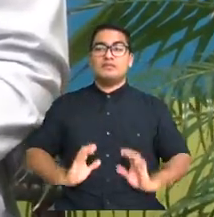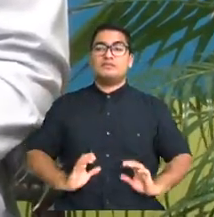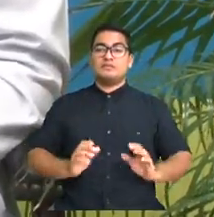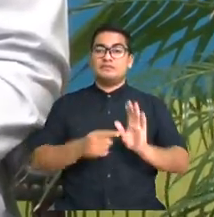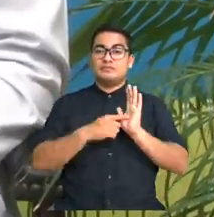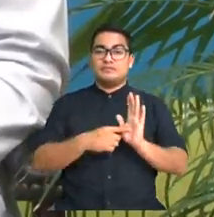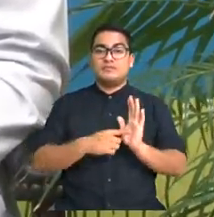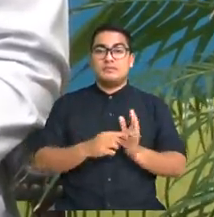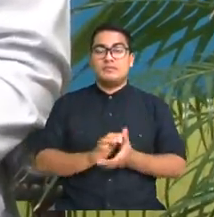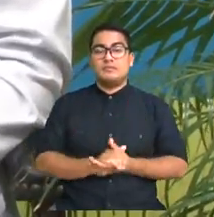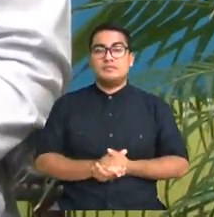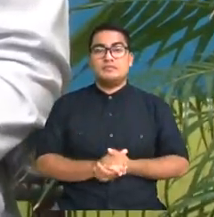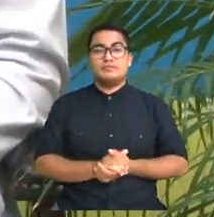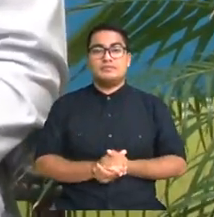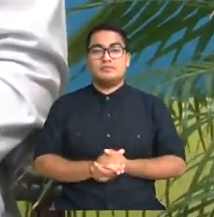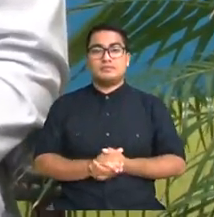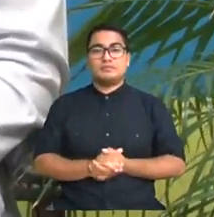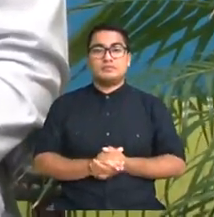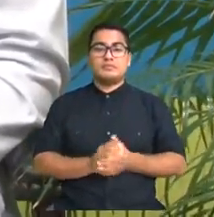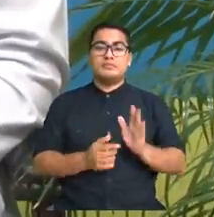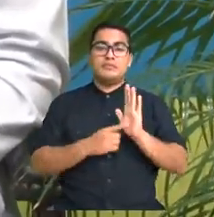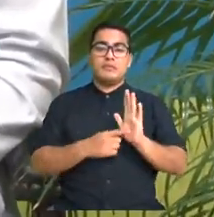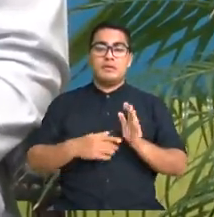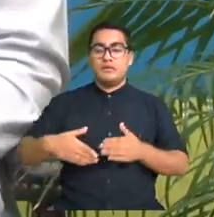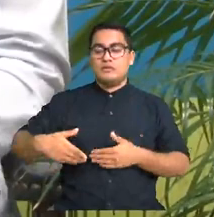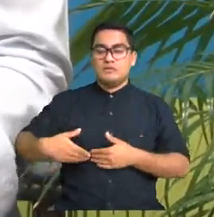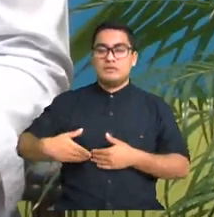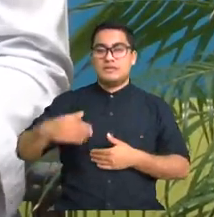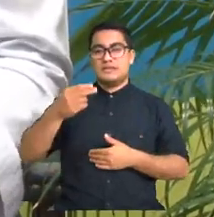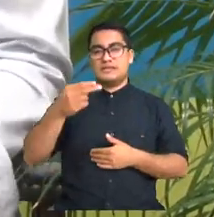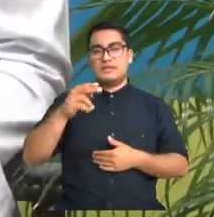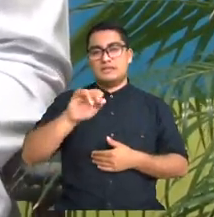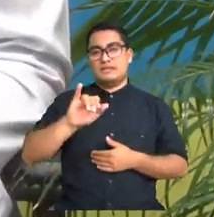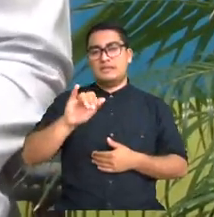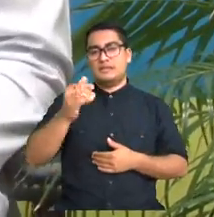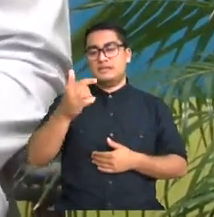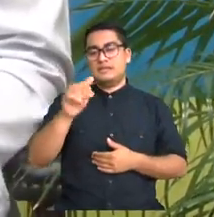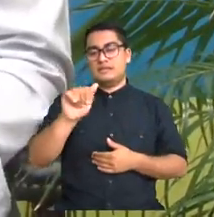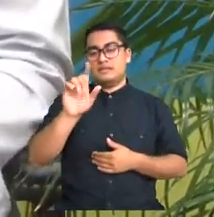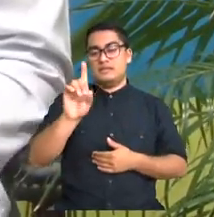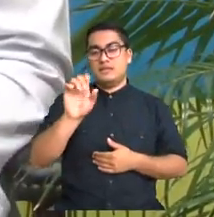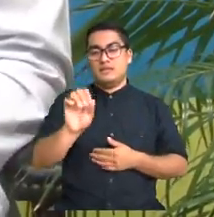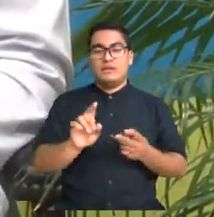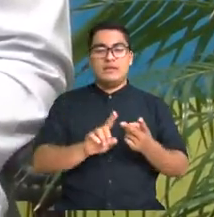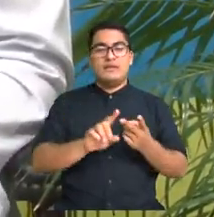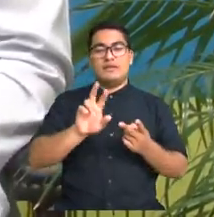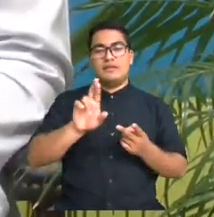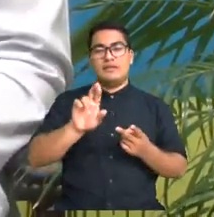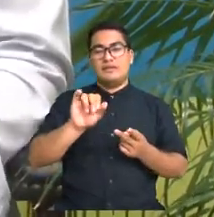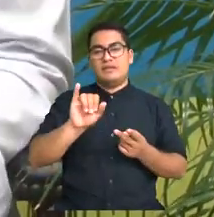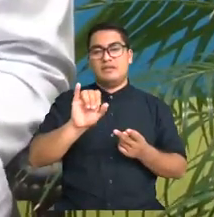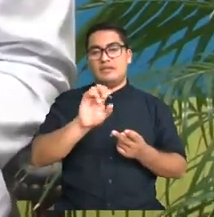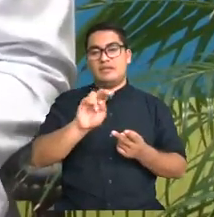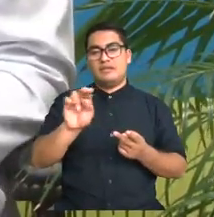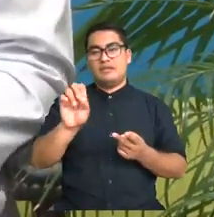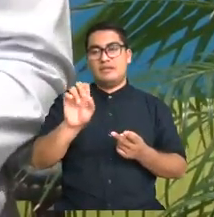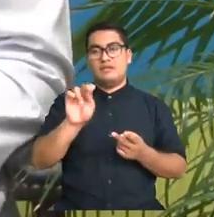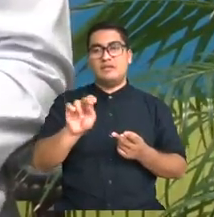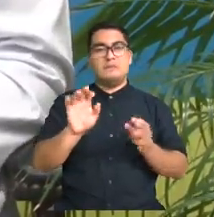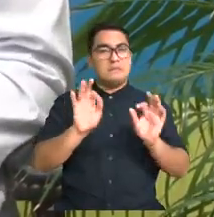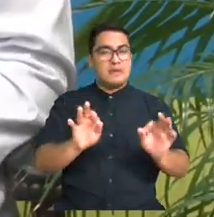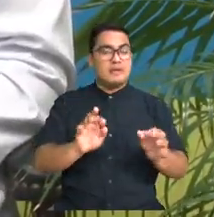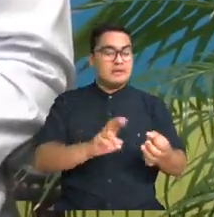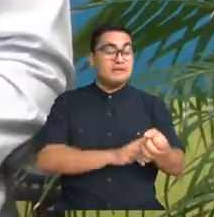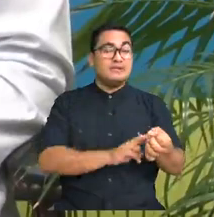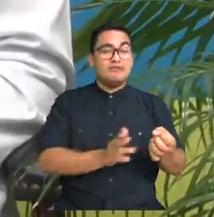si tenemos nuestro hígado bien, si tenemos nuestros riñones bien, si tenemos el azúcar